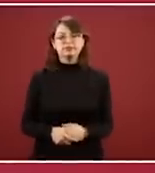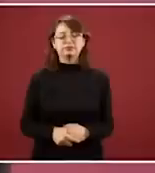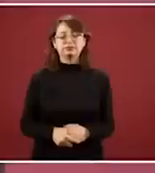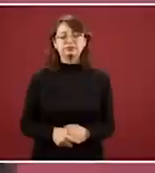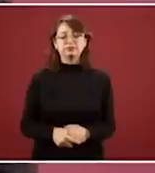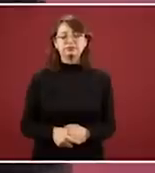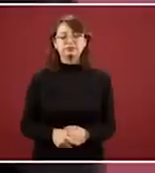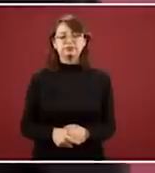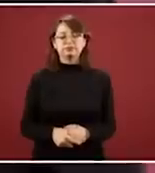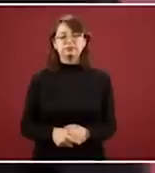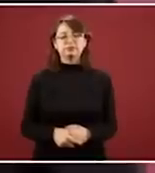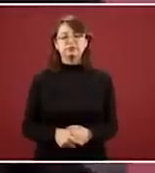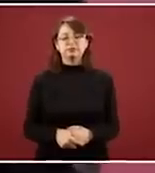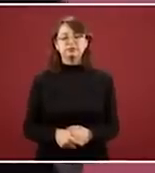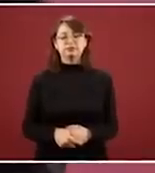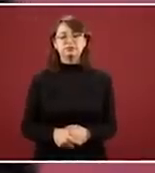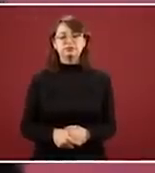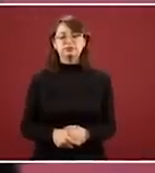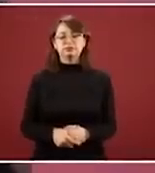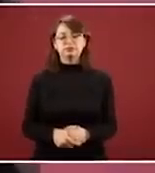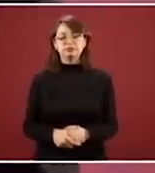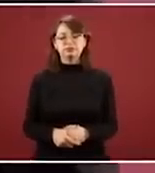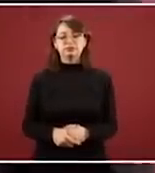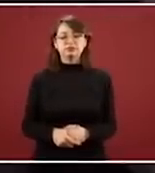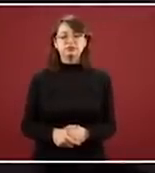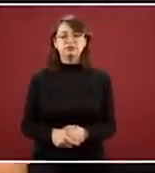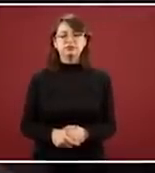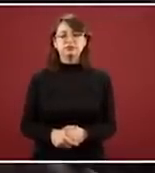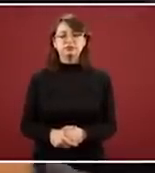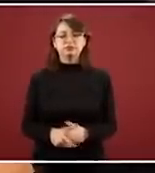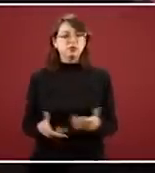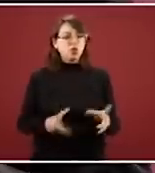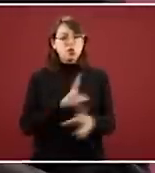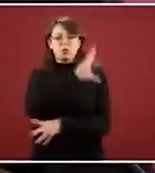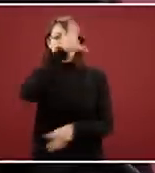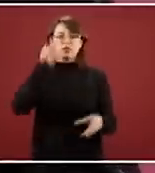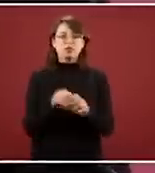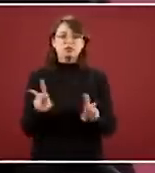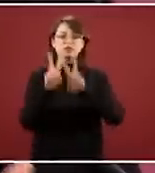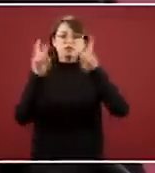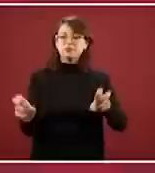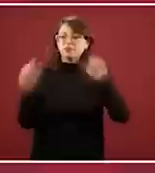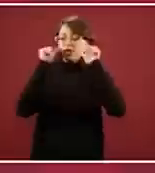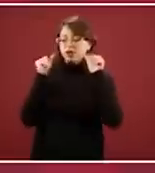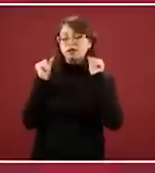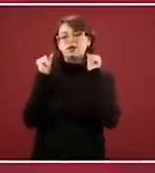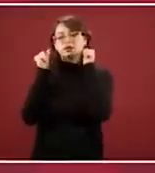tiene que ver con la atención que